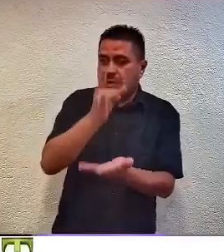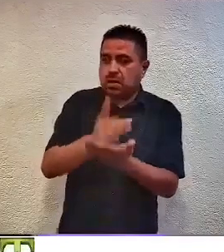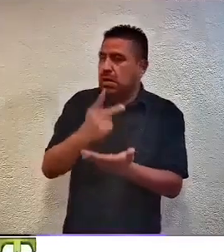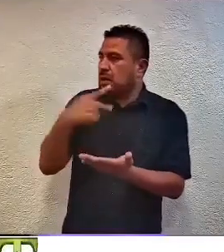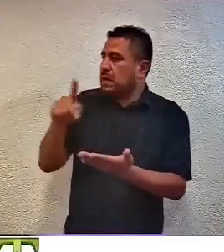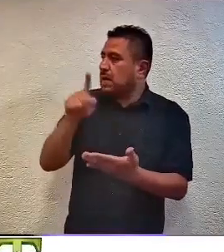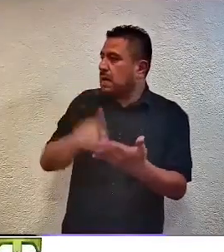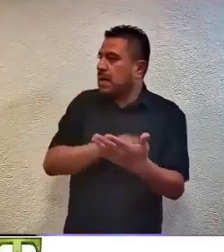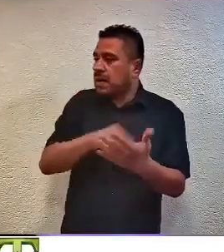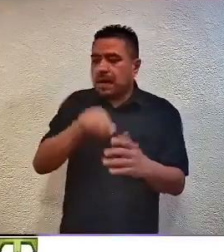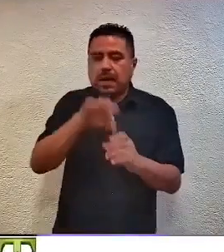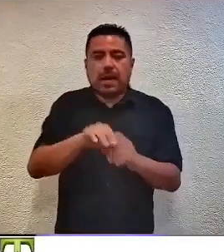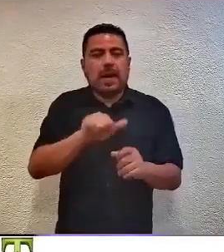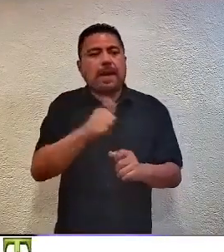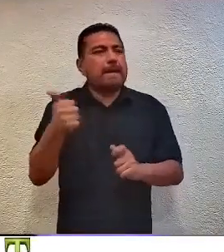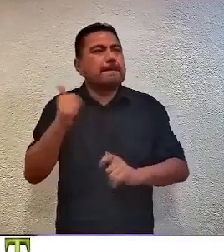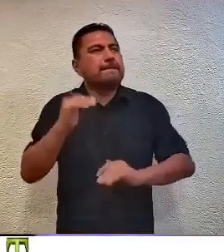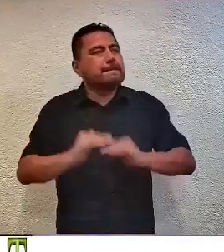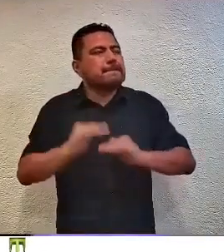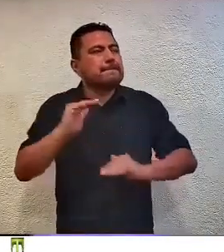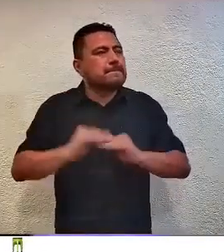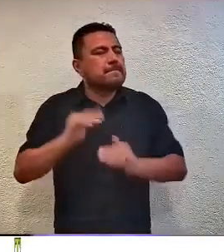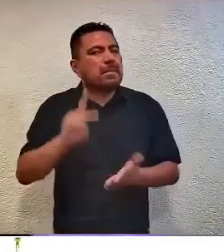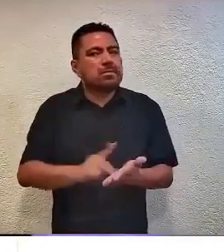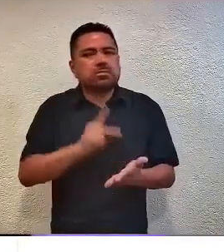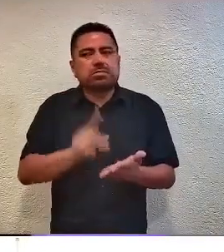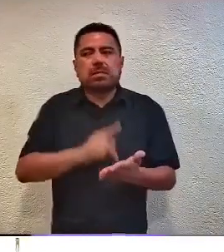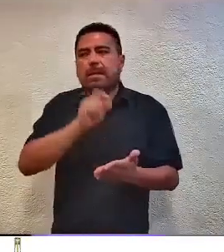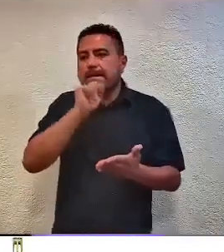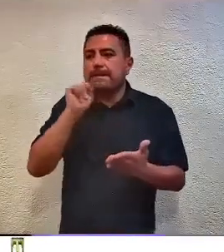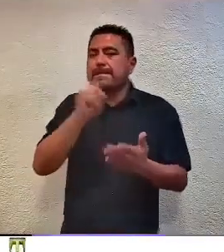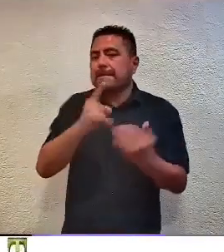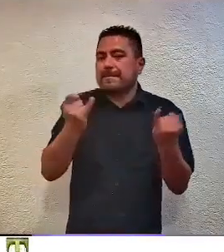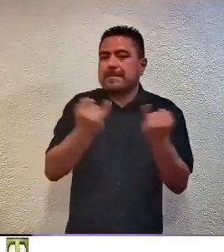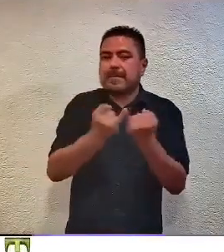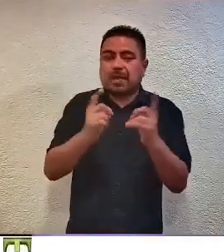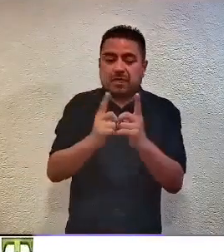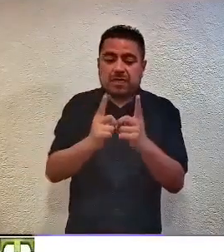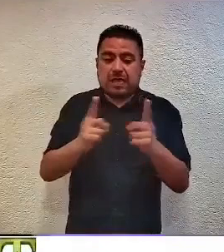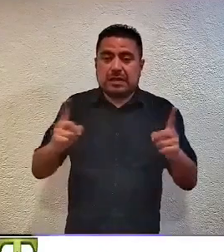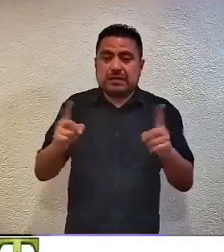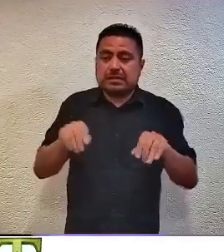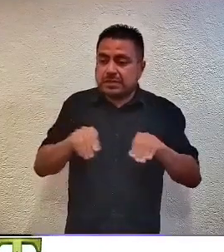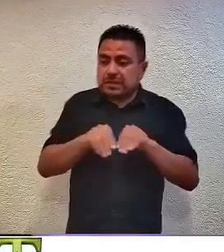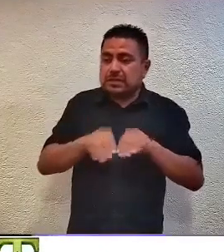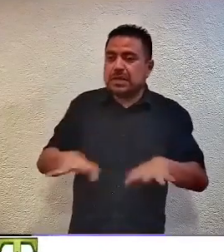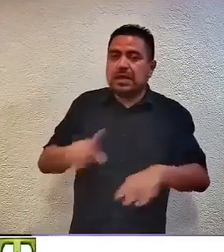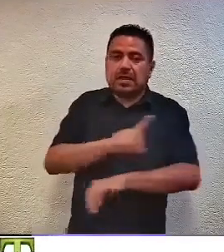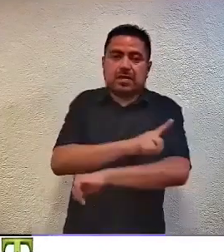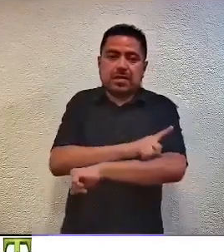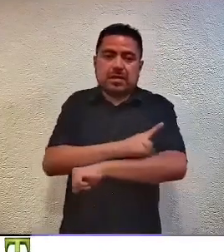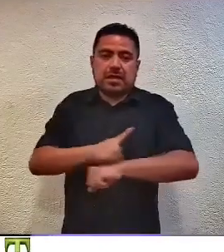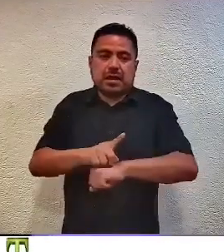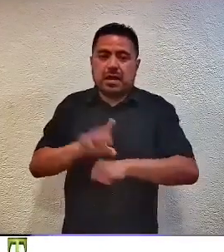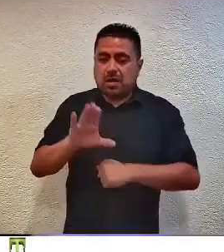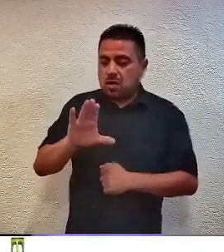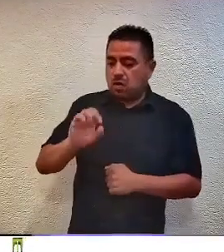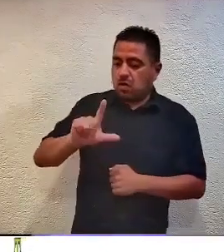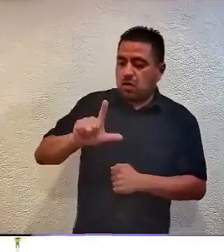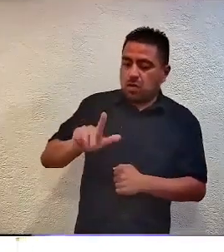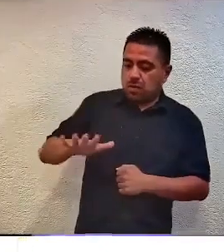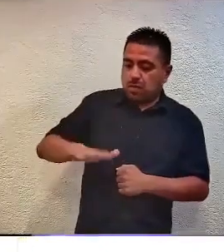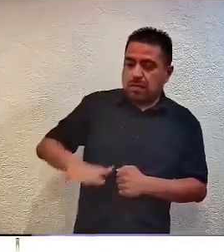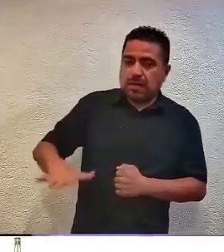elección, sino a otras más, y que la desarrolla y la convocan los delegados de la colonia.